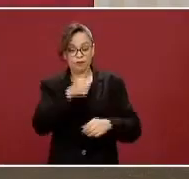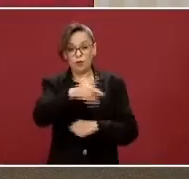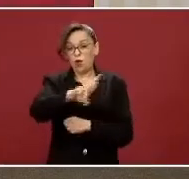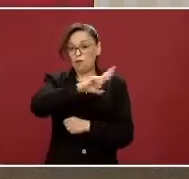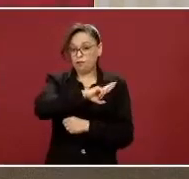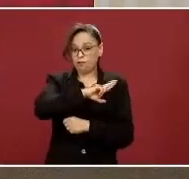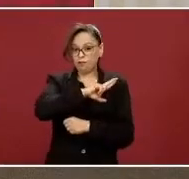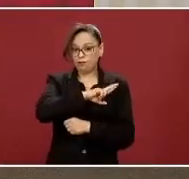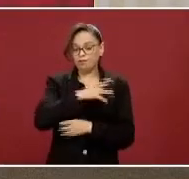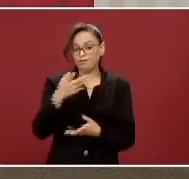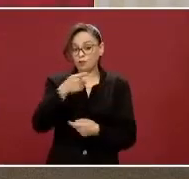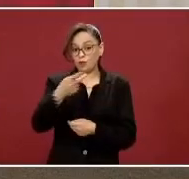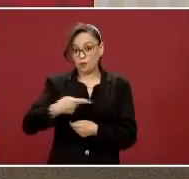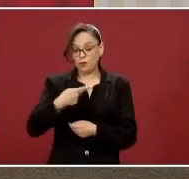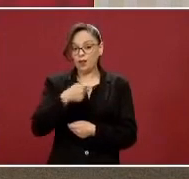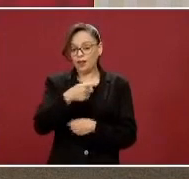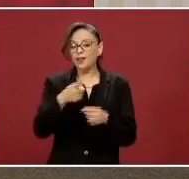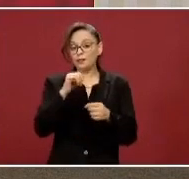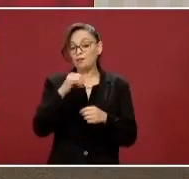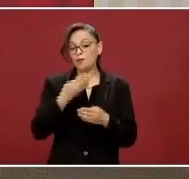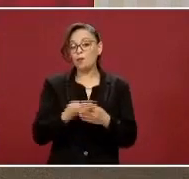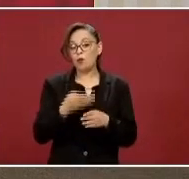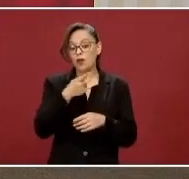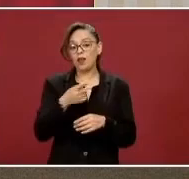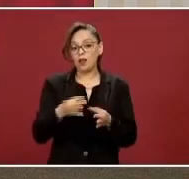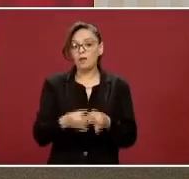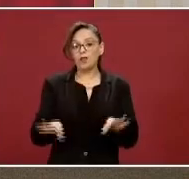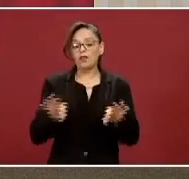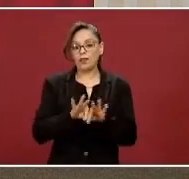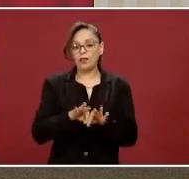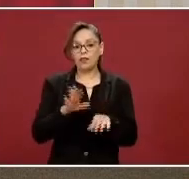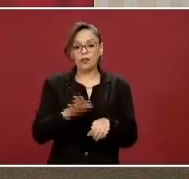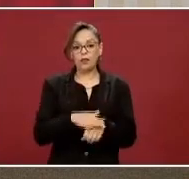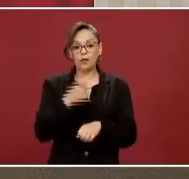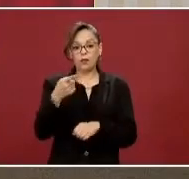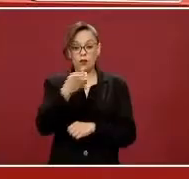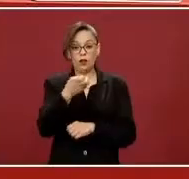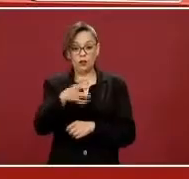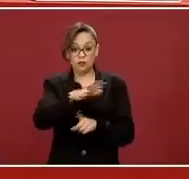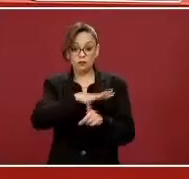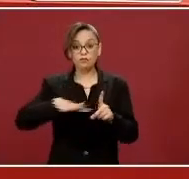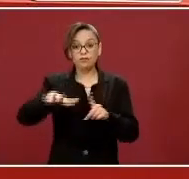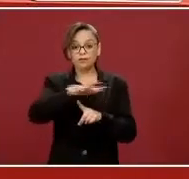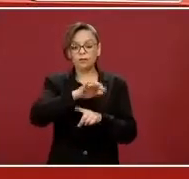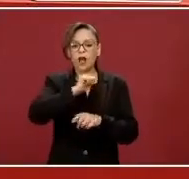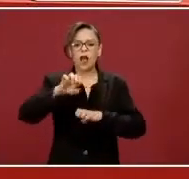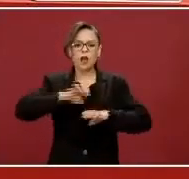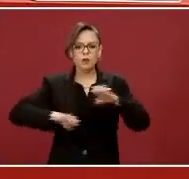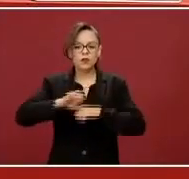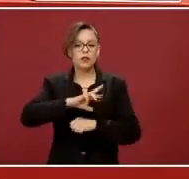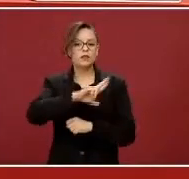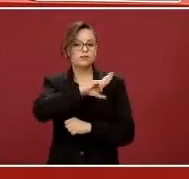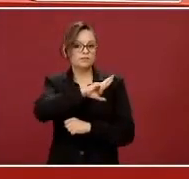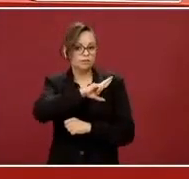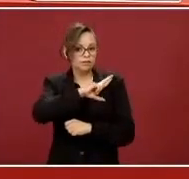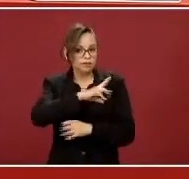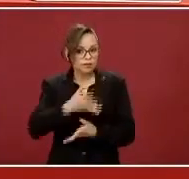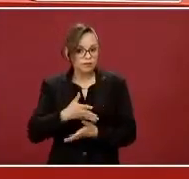las disposiciones que se necesitan para que el sector privado haga lo mismo, en términos